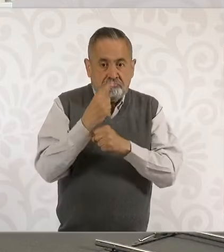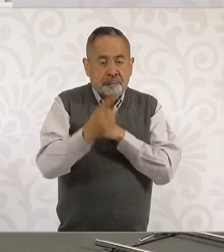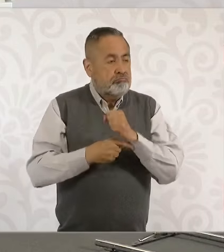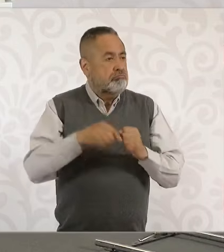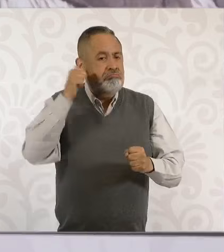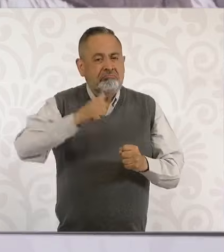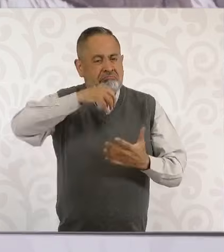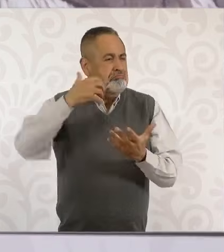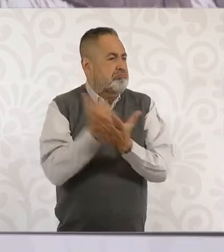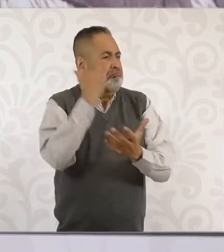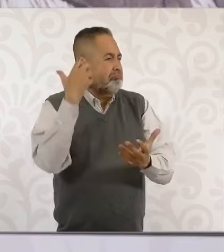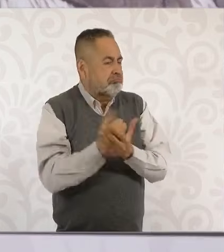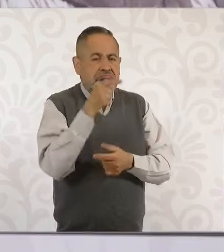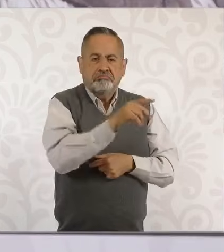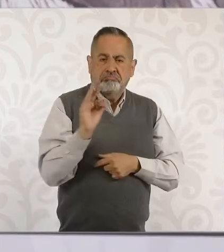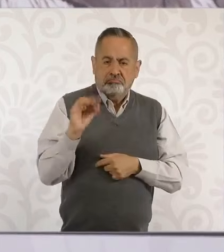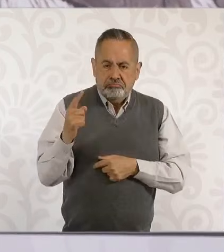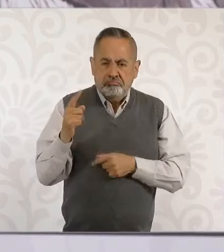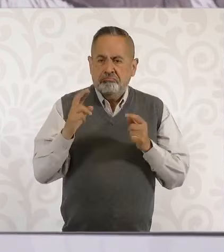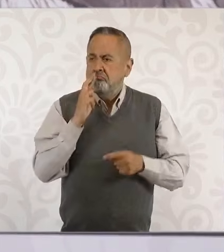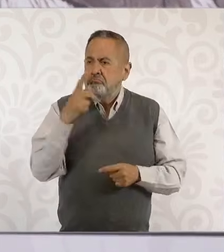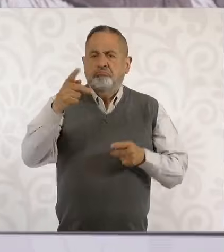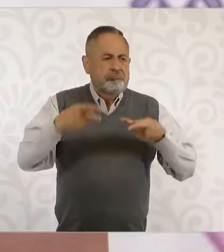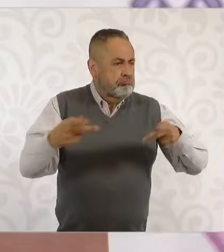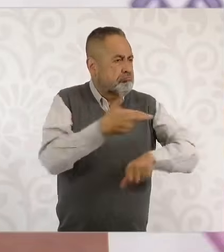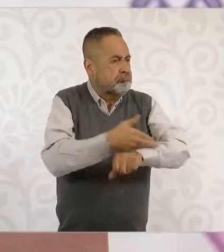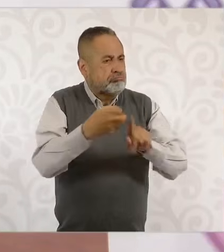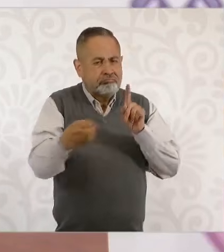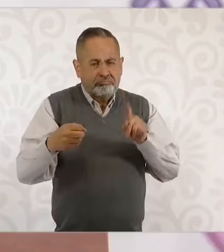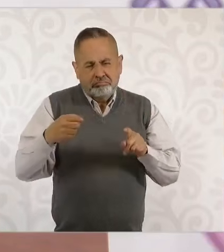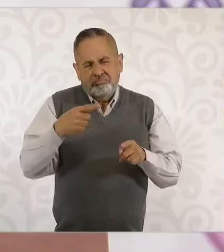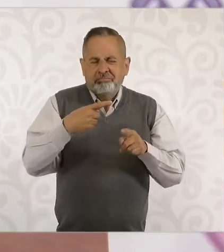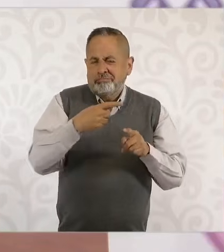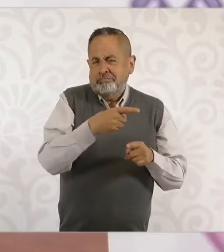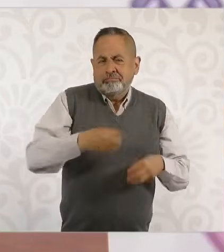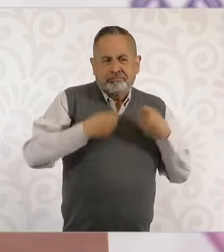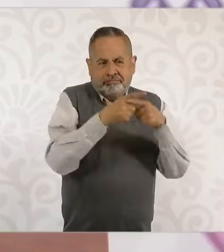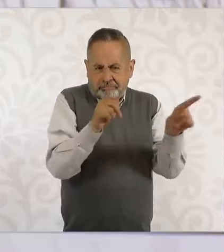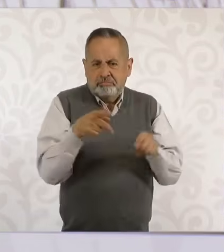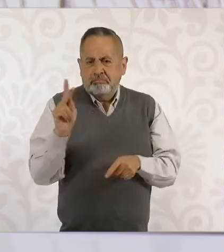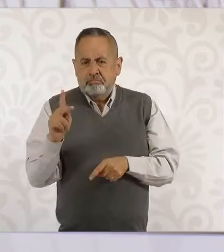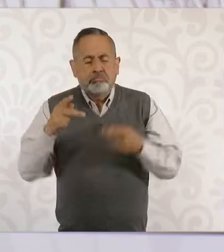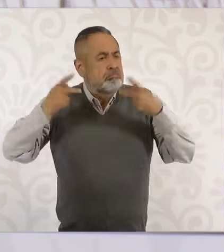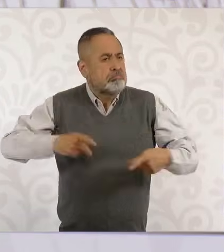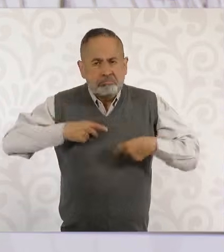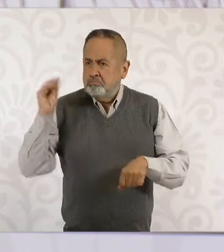mejor fórmula de todo el mundo. Y es por la